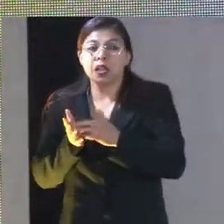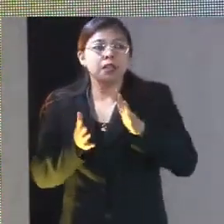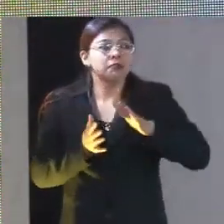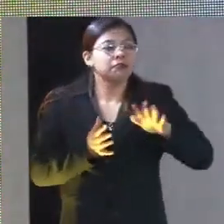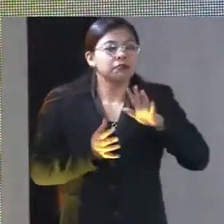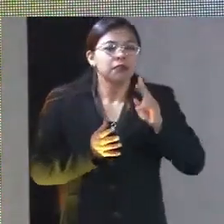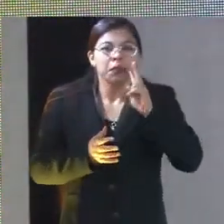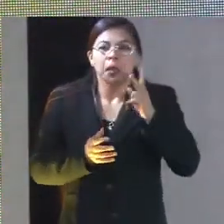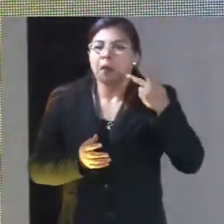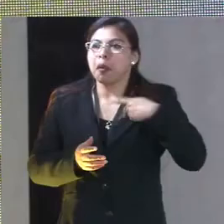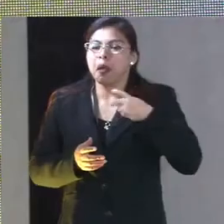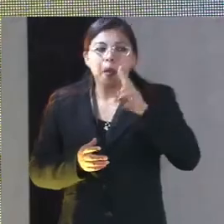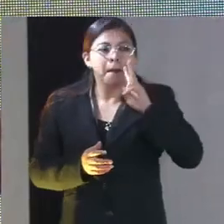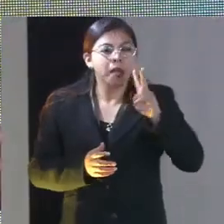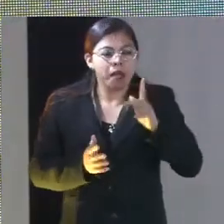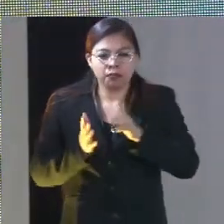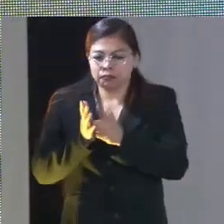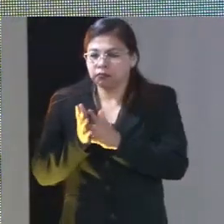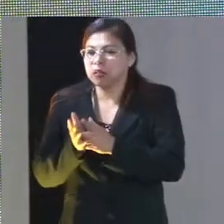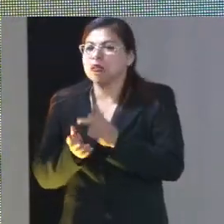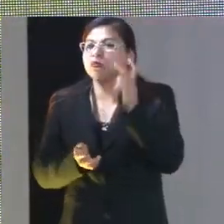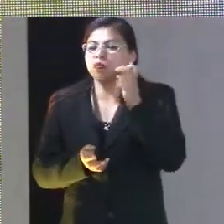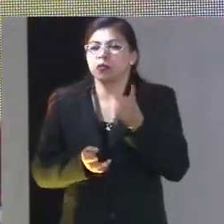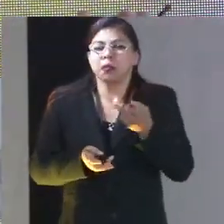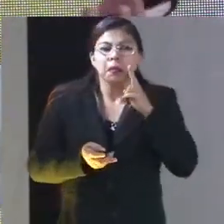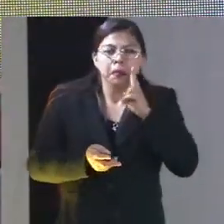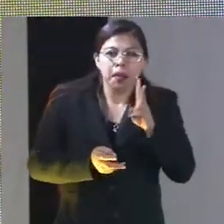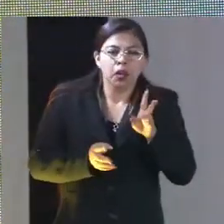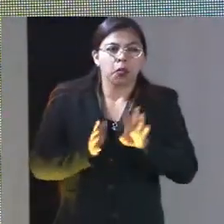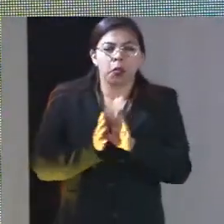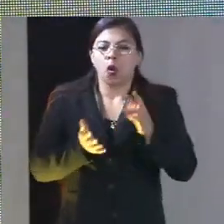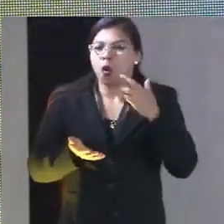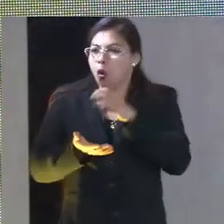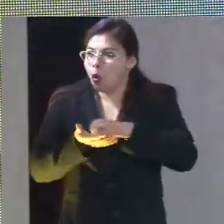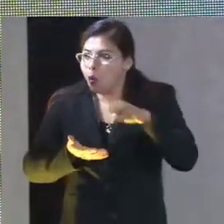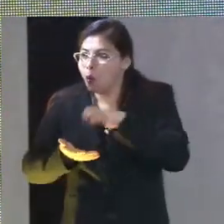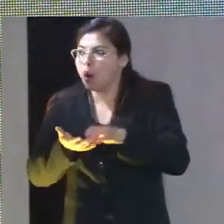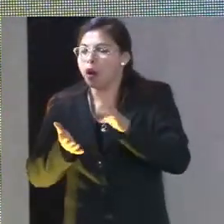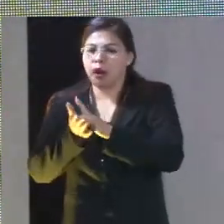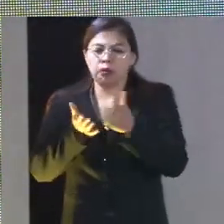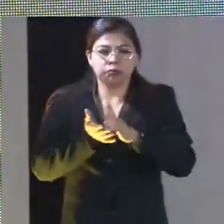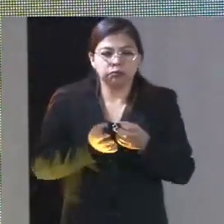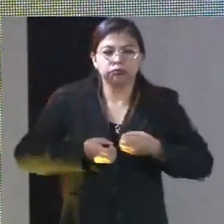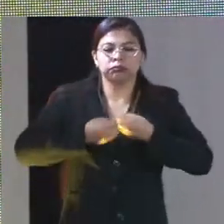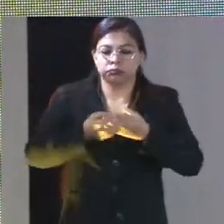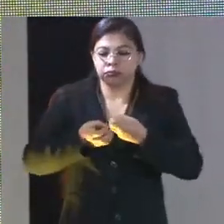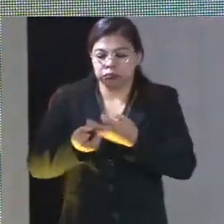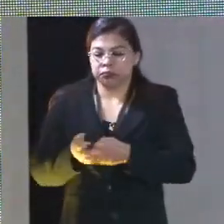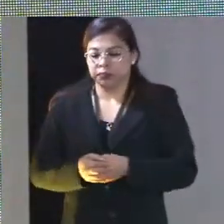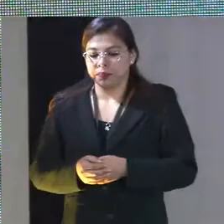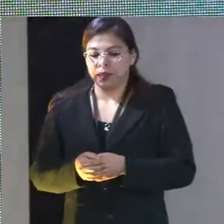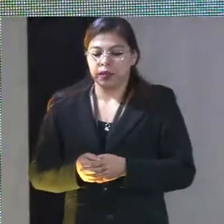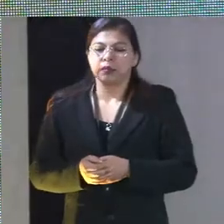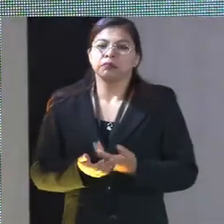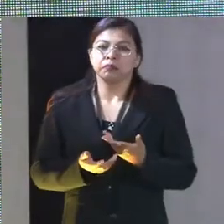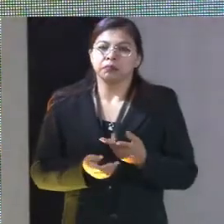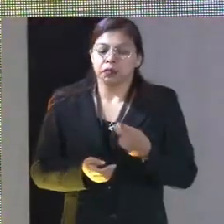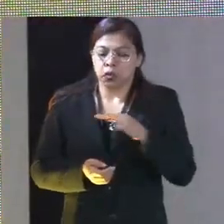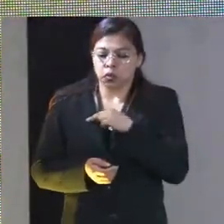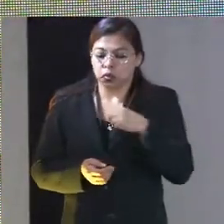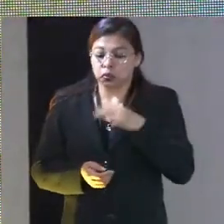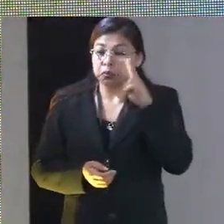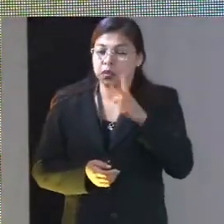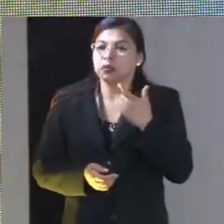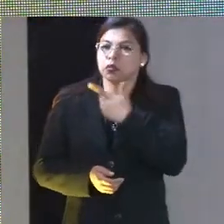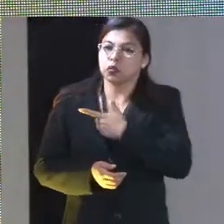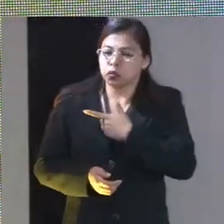con gente que mira libros, que escucha hablar de libros, que compra libros, que suponemos eventualmente que lee libros. Es en verdad